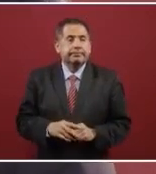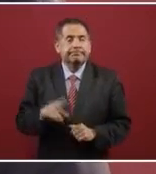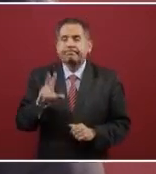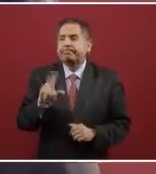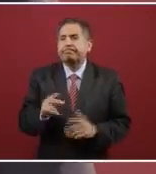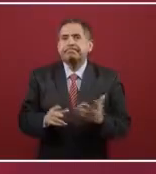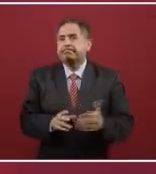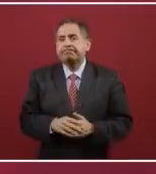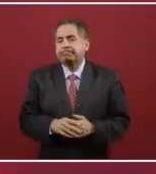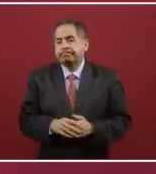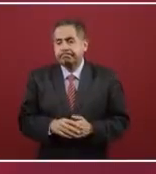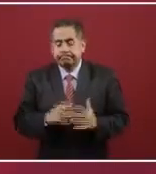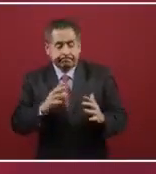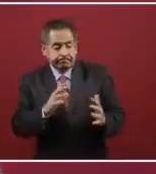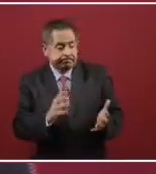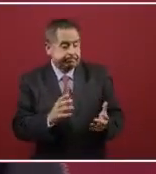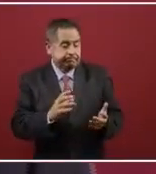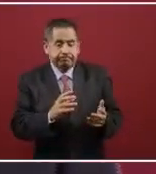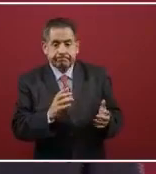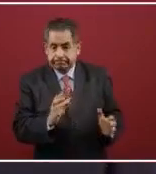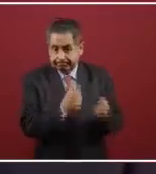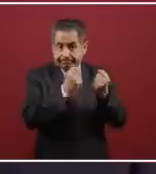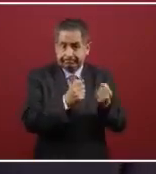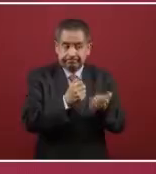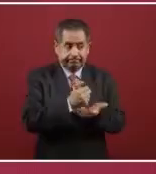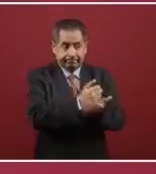hay rescates